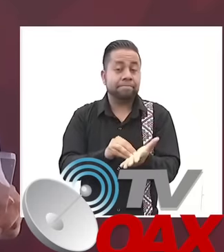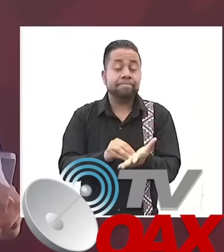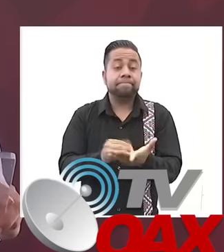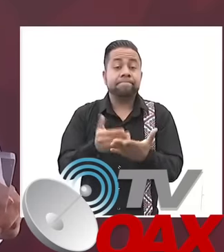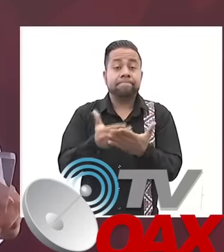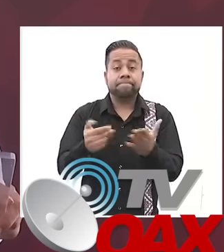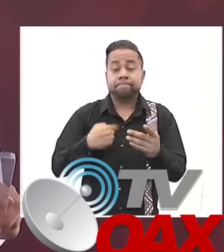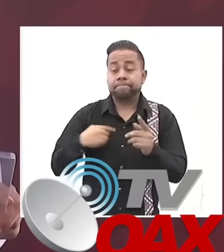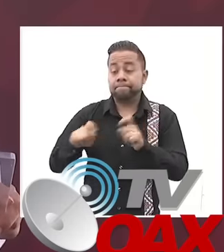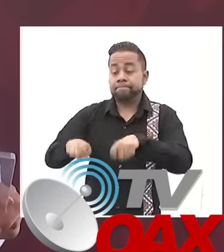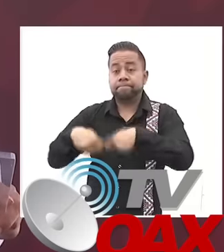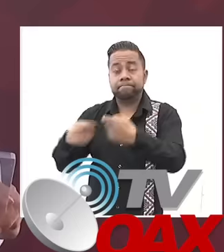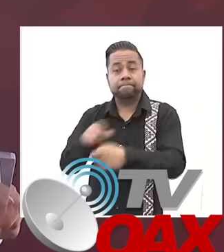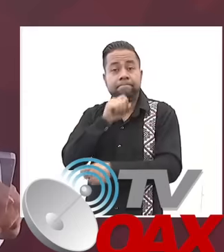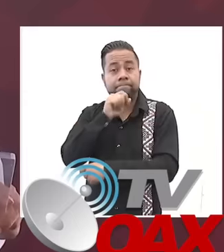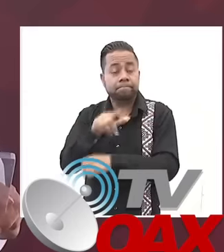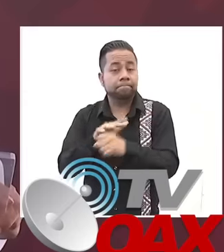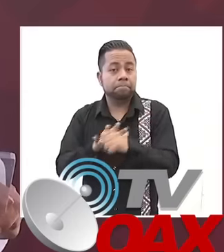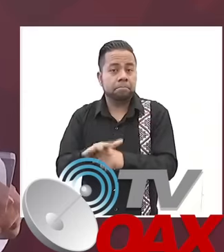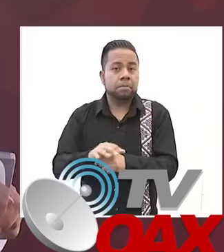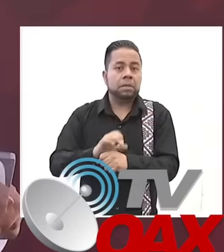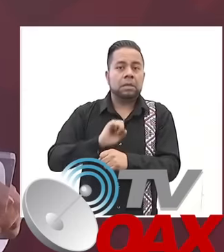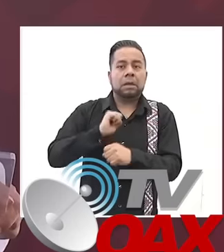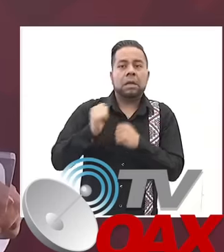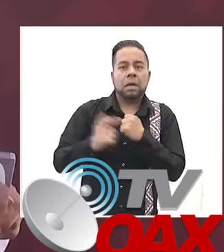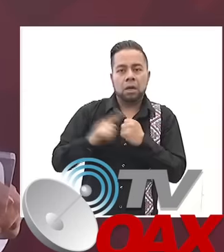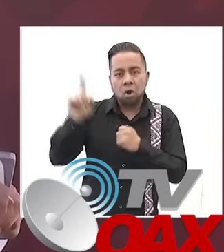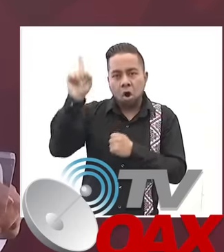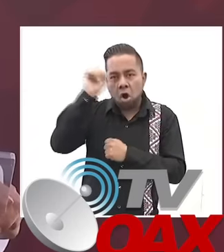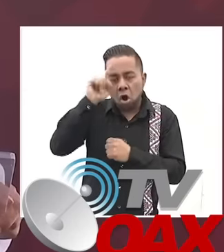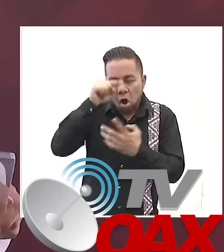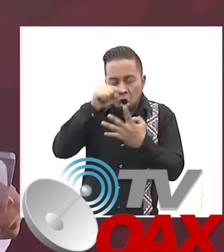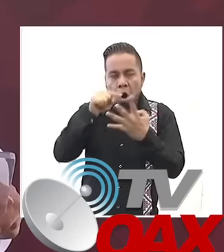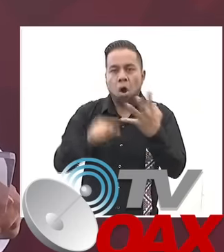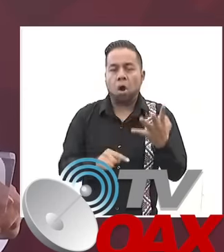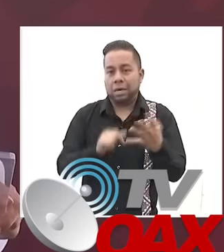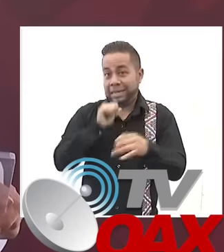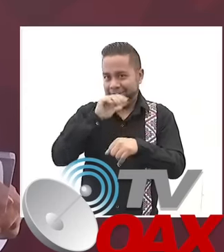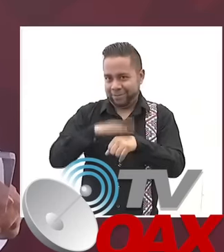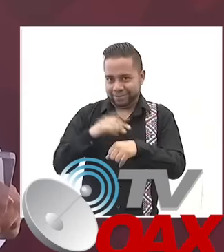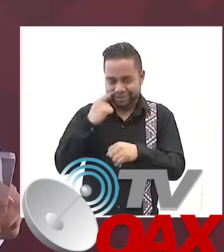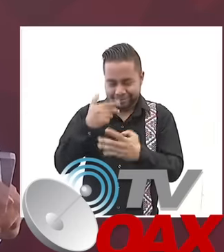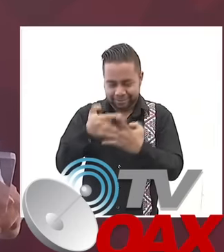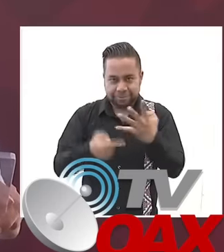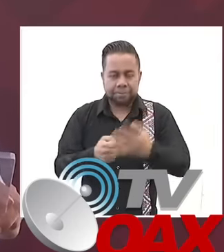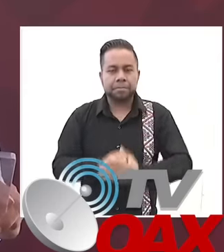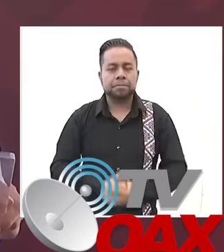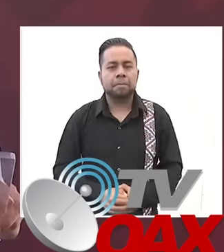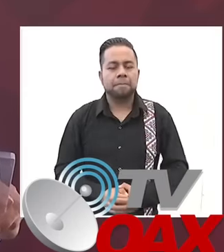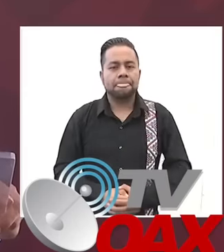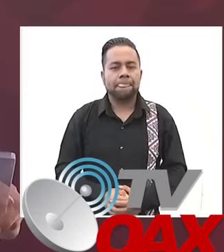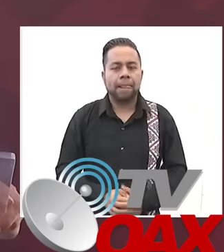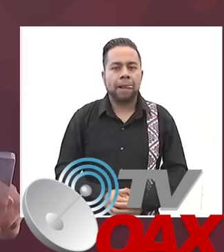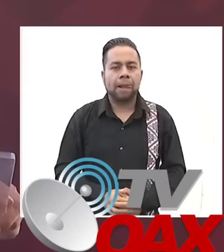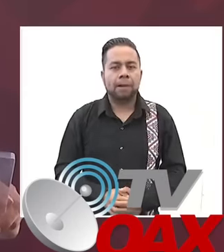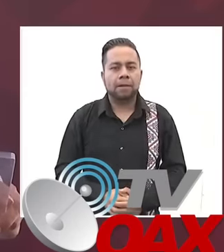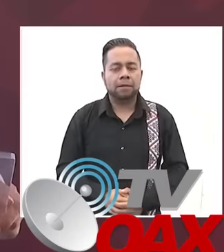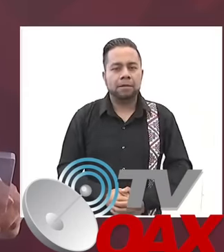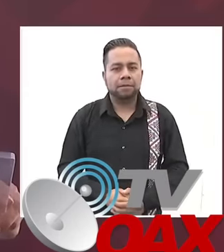a dejar también algunas recomendaciones, nada más, porque como